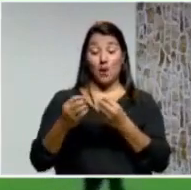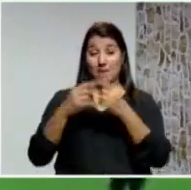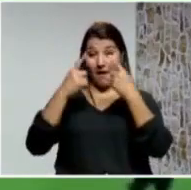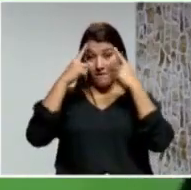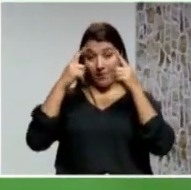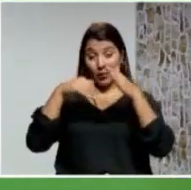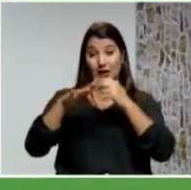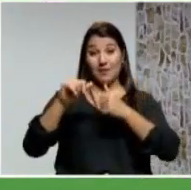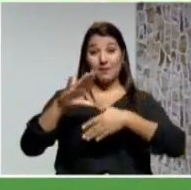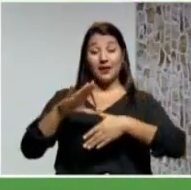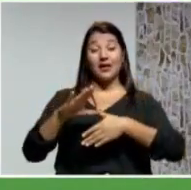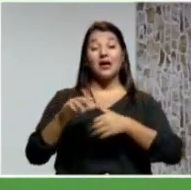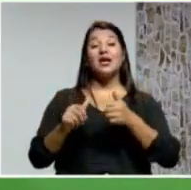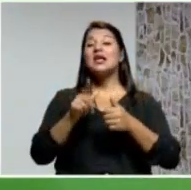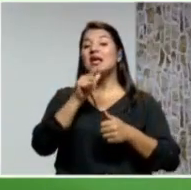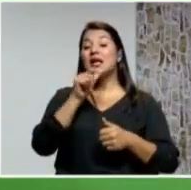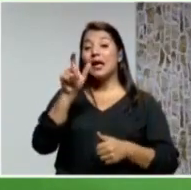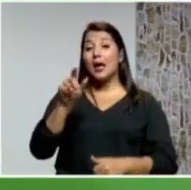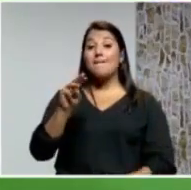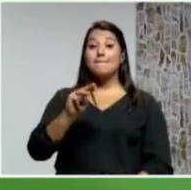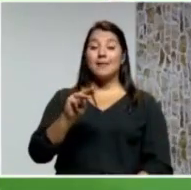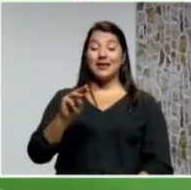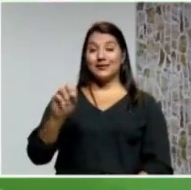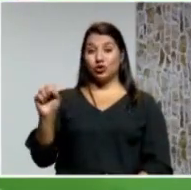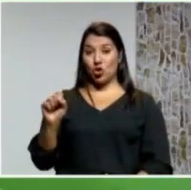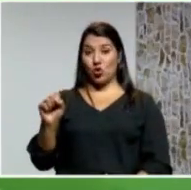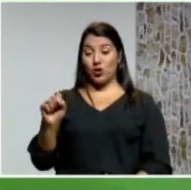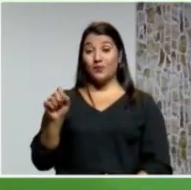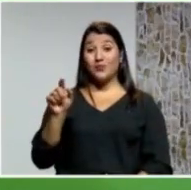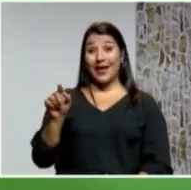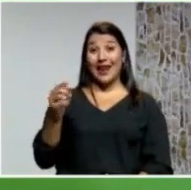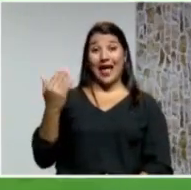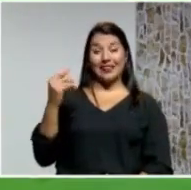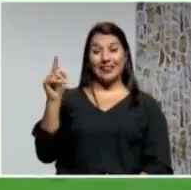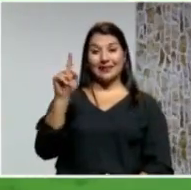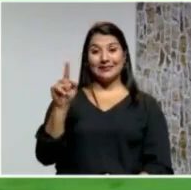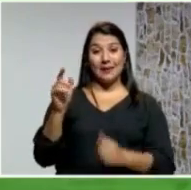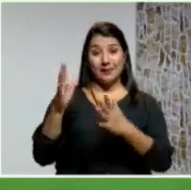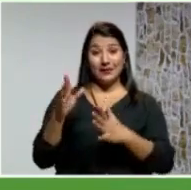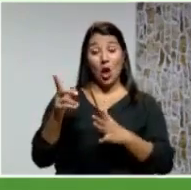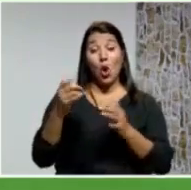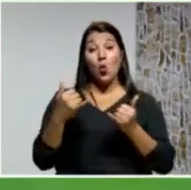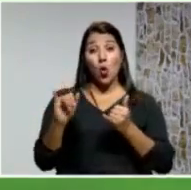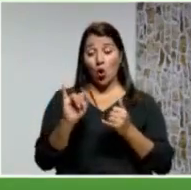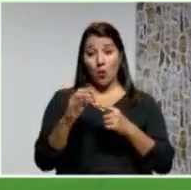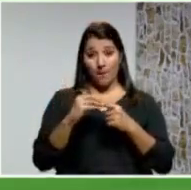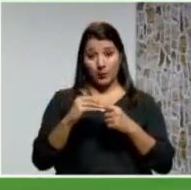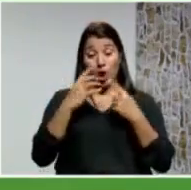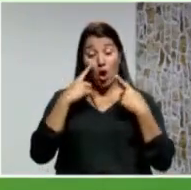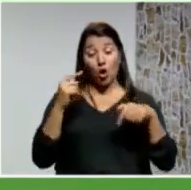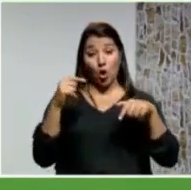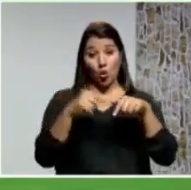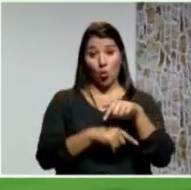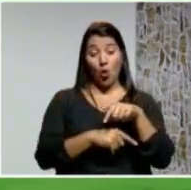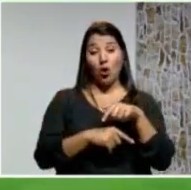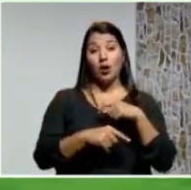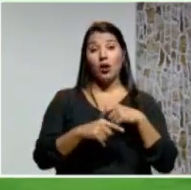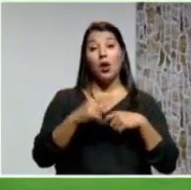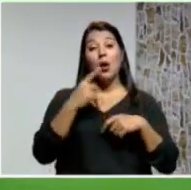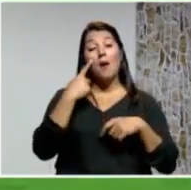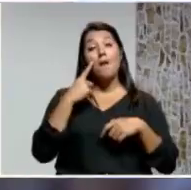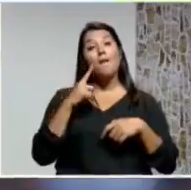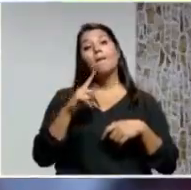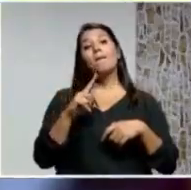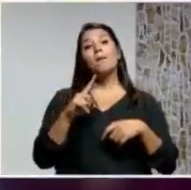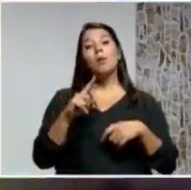del continente fue el delantero Maynor Escoe. El esmorado actuó como titular y aportó un gol en el duelo protagonizado por